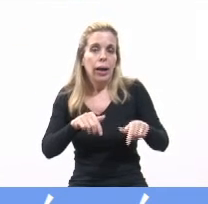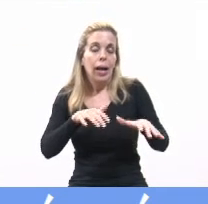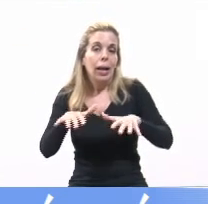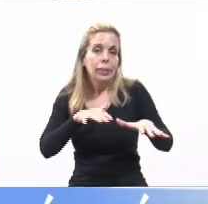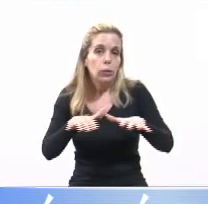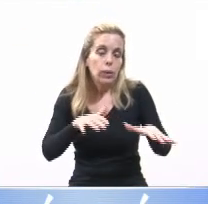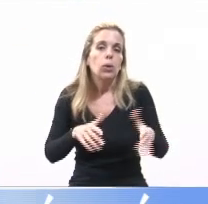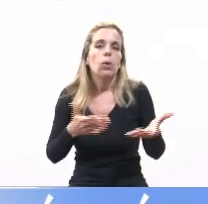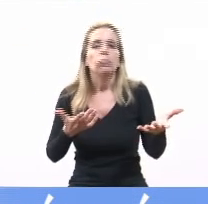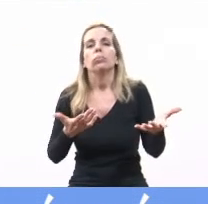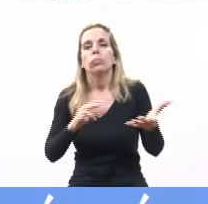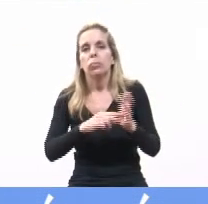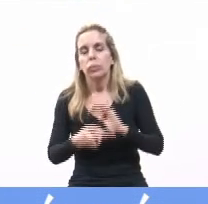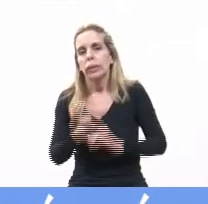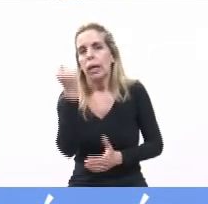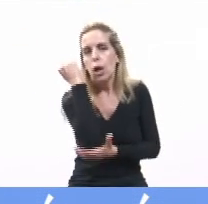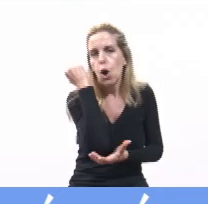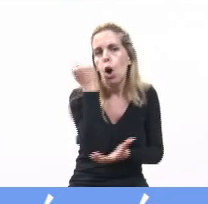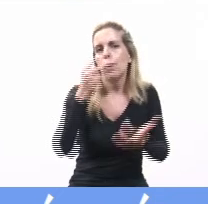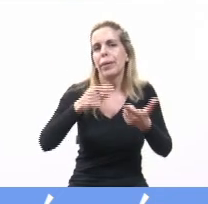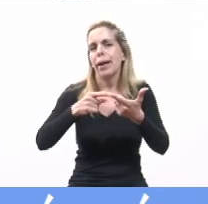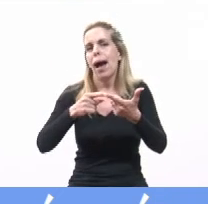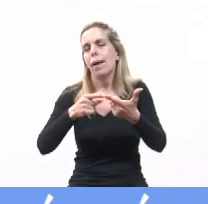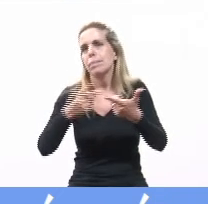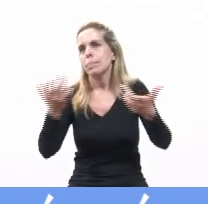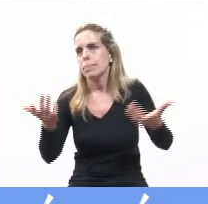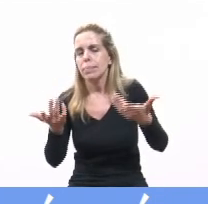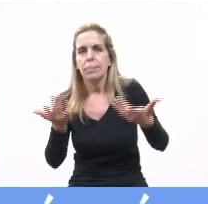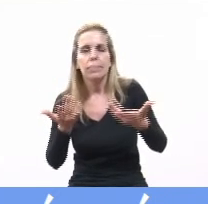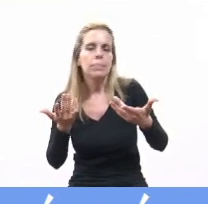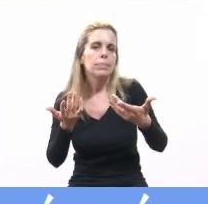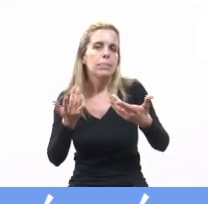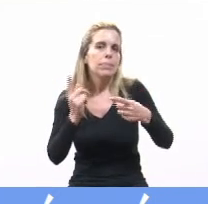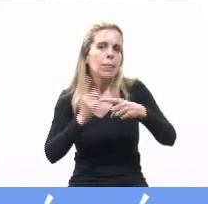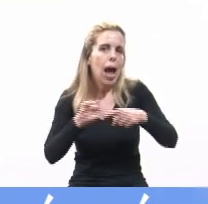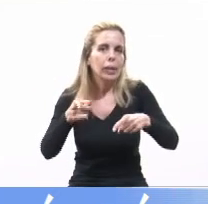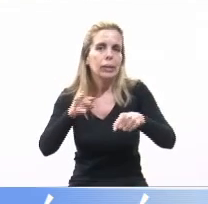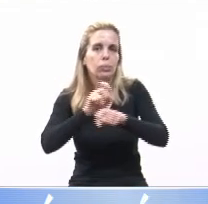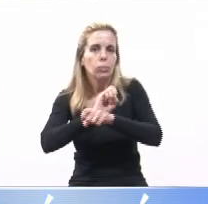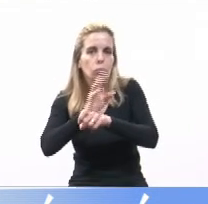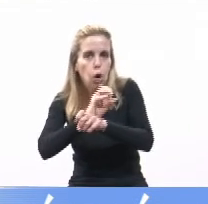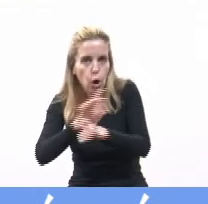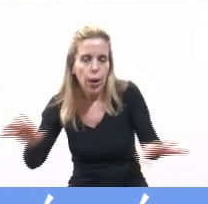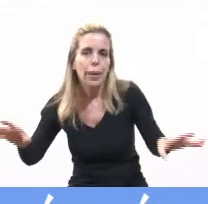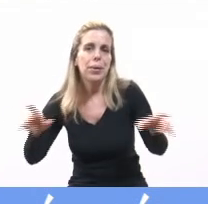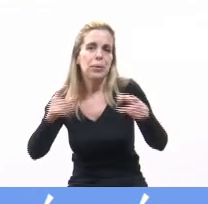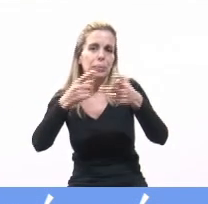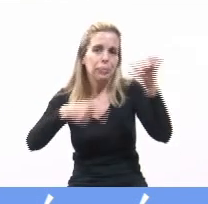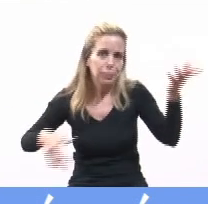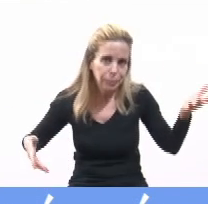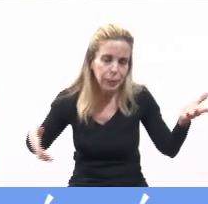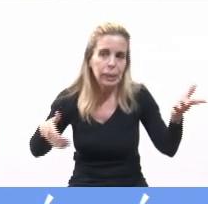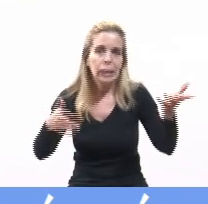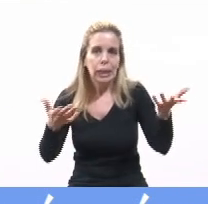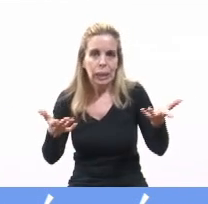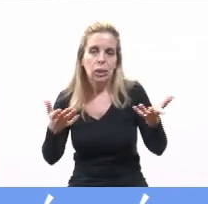por la crisis económica, más la crisis por la pandemia, no voy a decir que lo